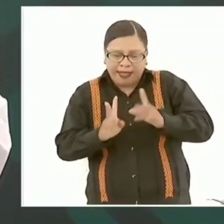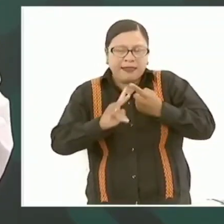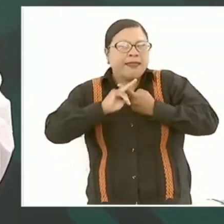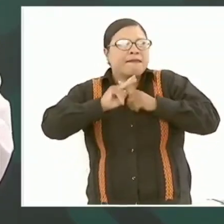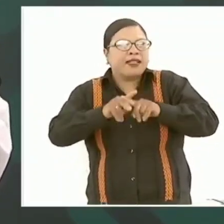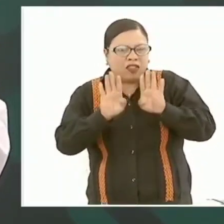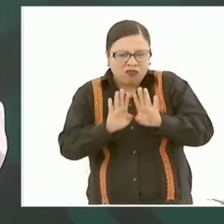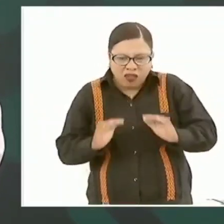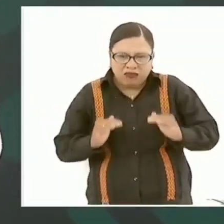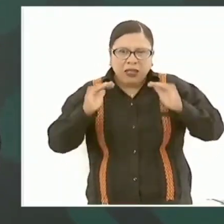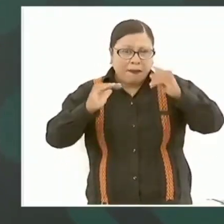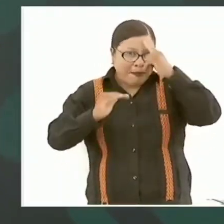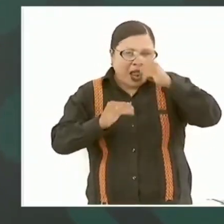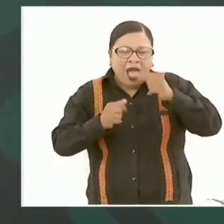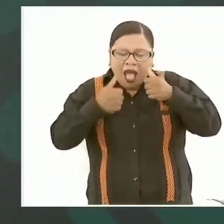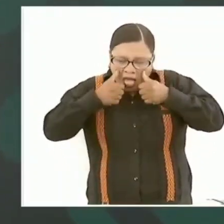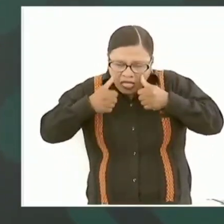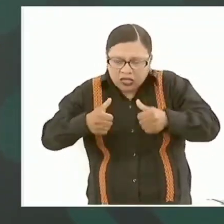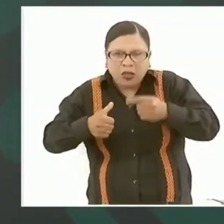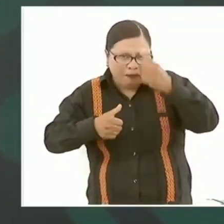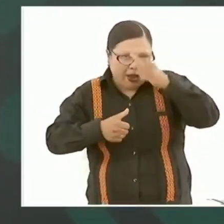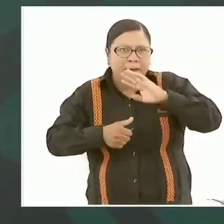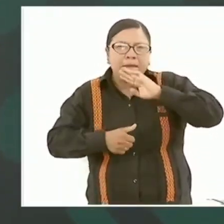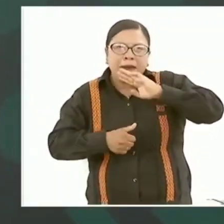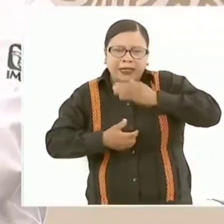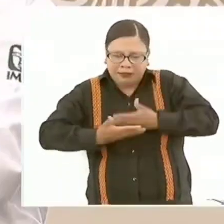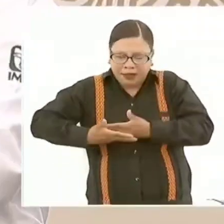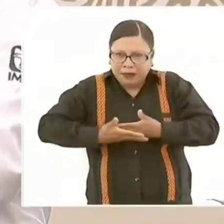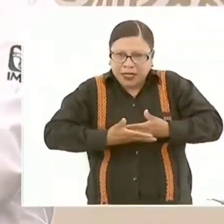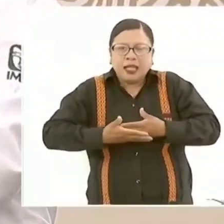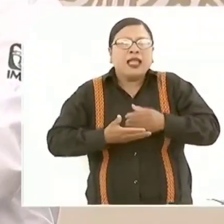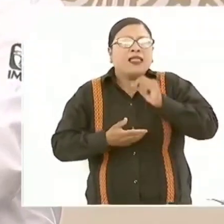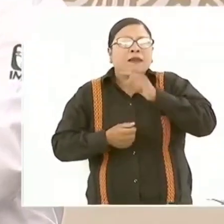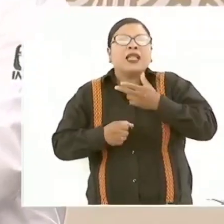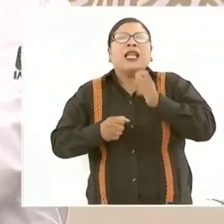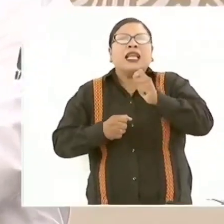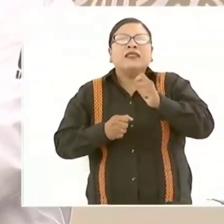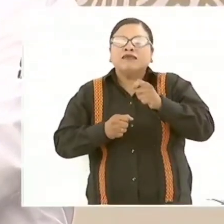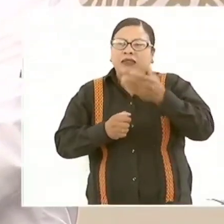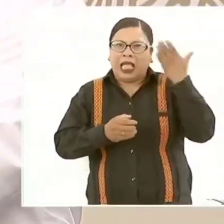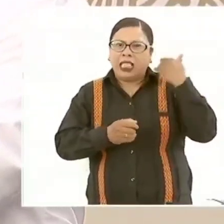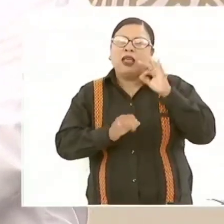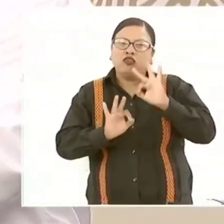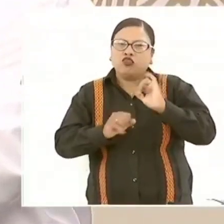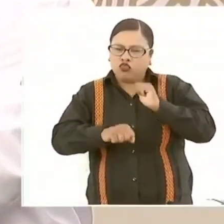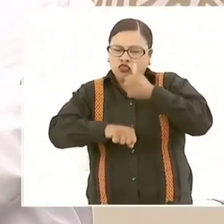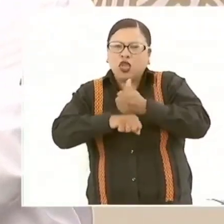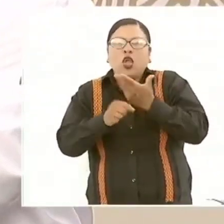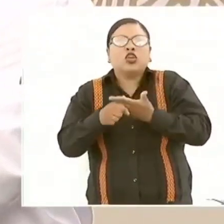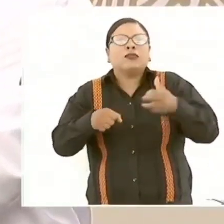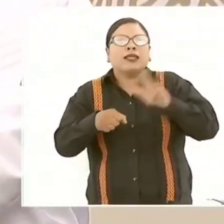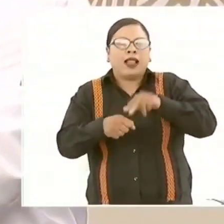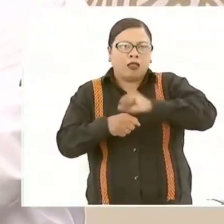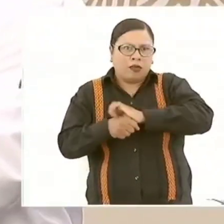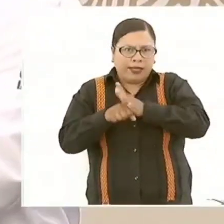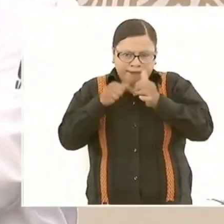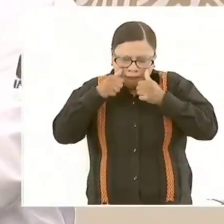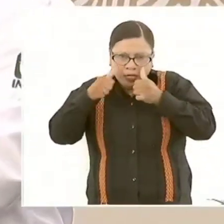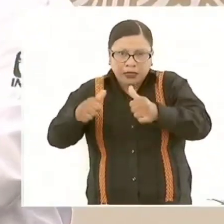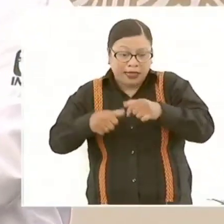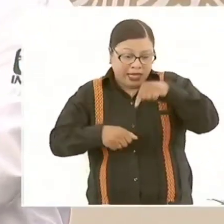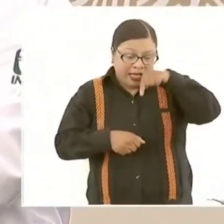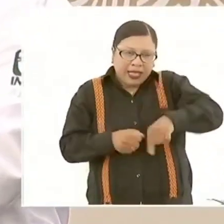nueva etapa como materno-infantil, en algún tiempo fue utilizado como hospital COVID. Esta tierra me ha